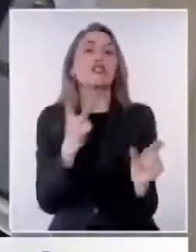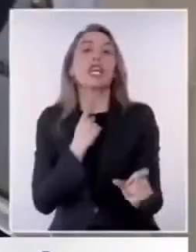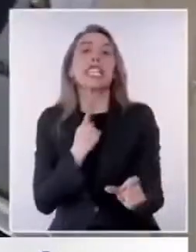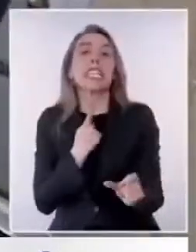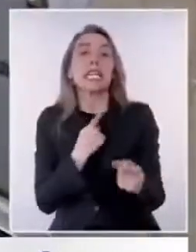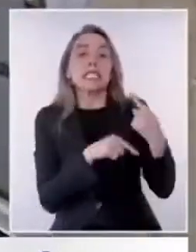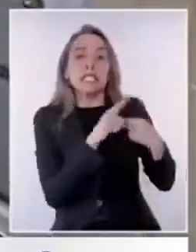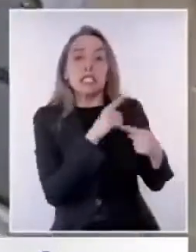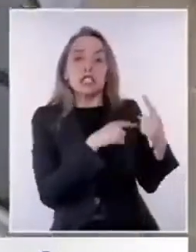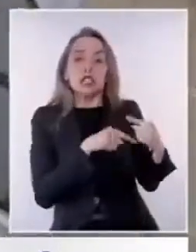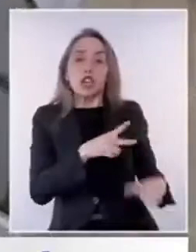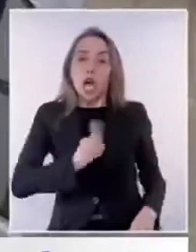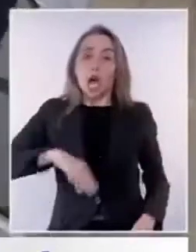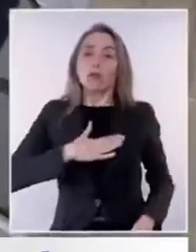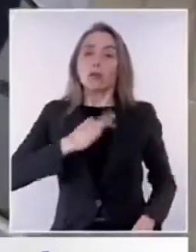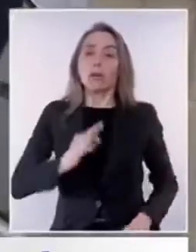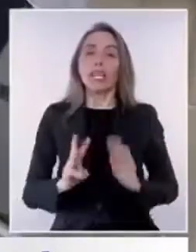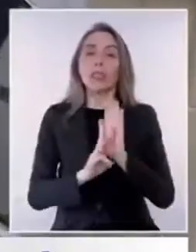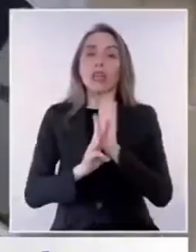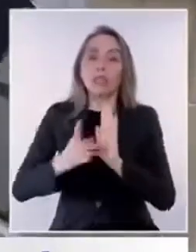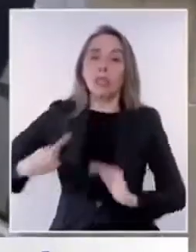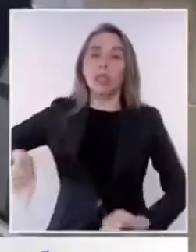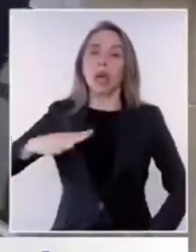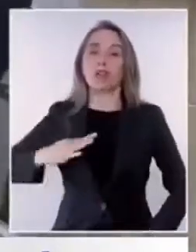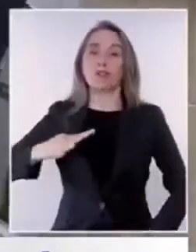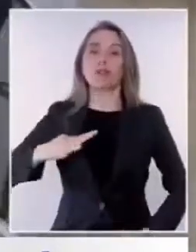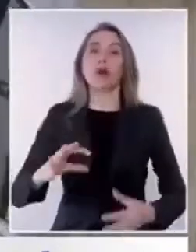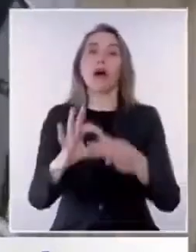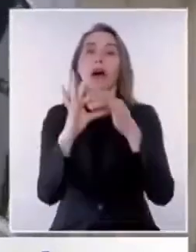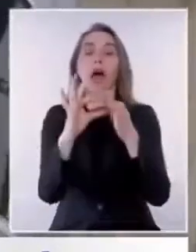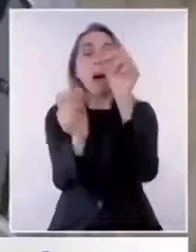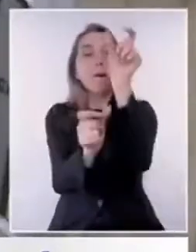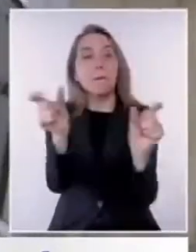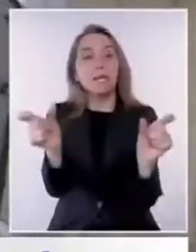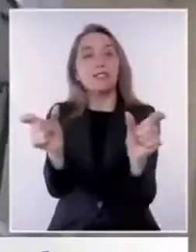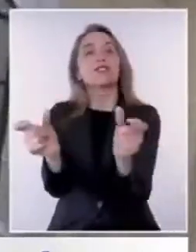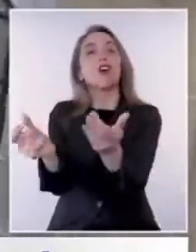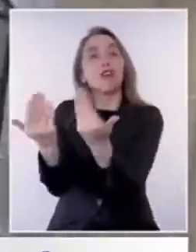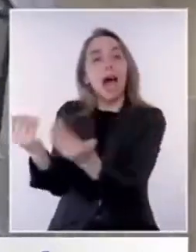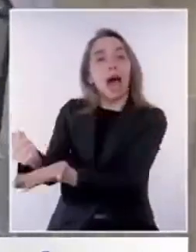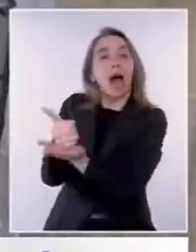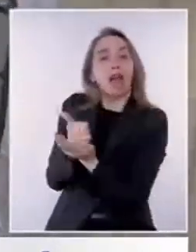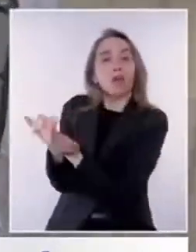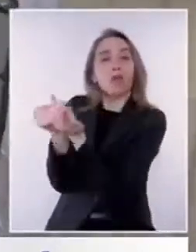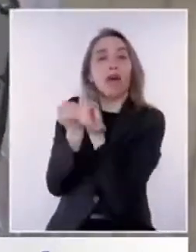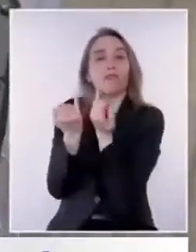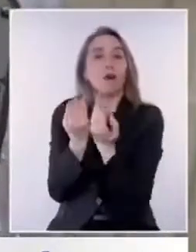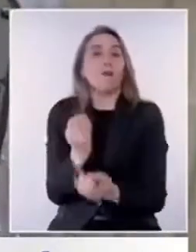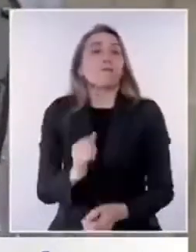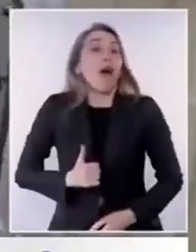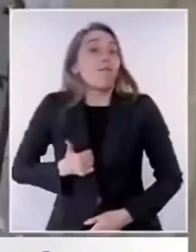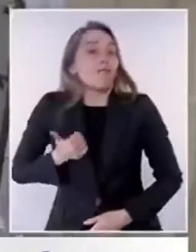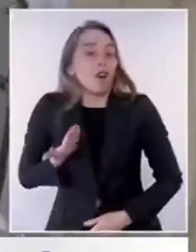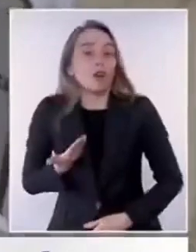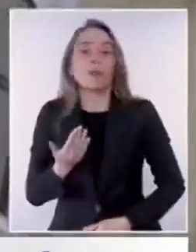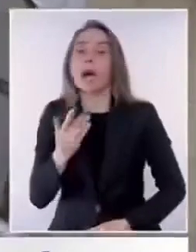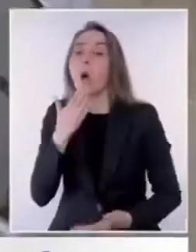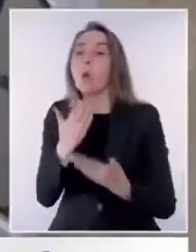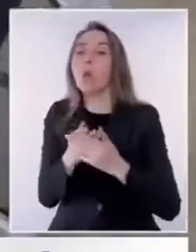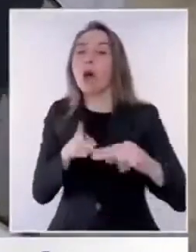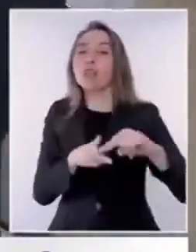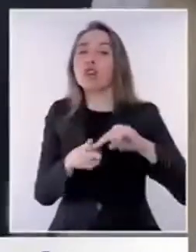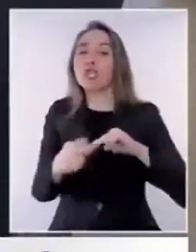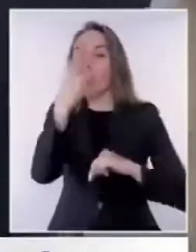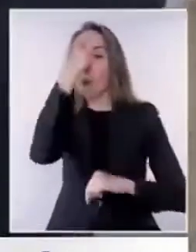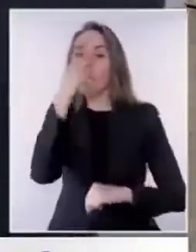la historia, sobre nuestra identidad como nación. Y eso se agradece, la gente, digamos, que colabora de buena voluntad. ¿Cuándo se inauguró este